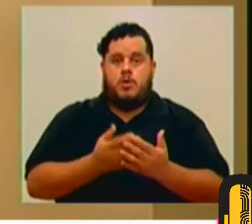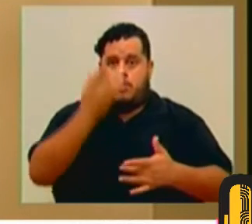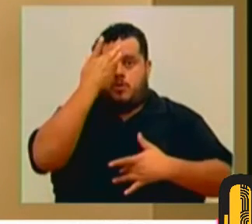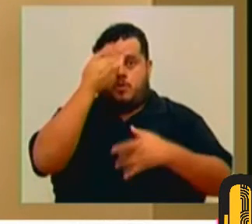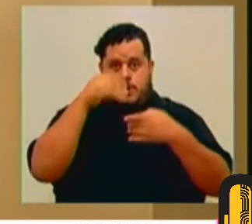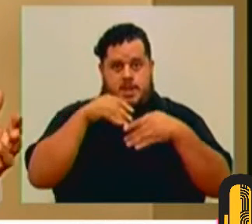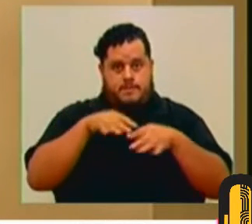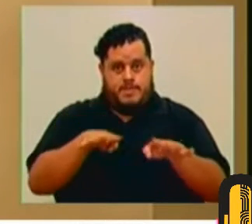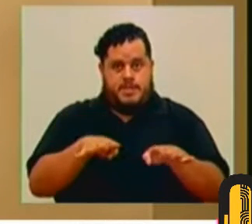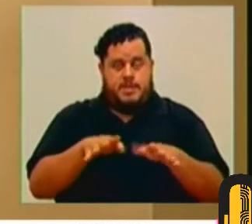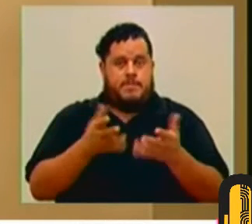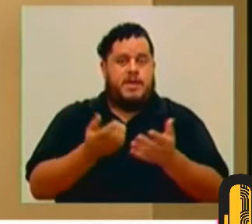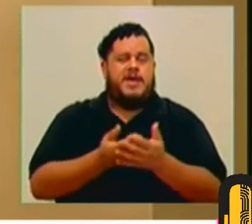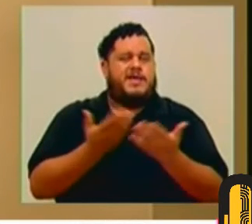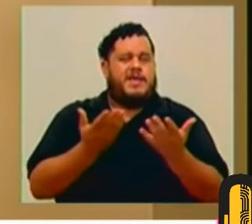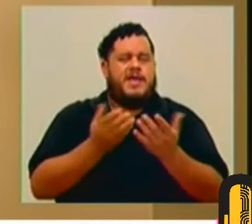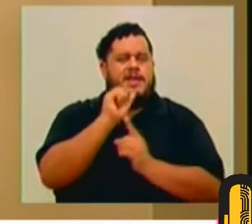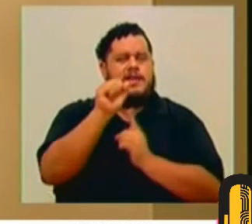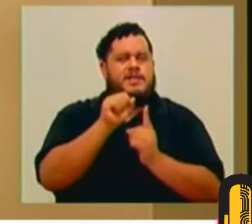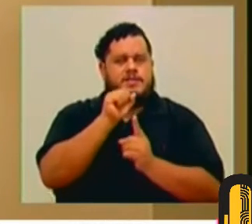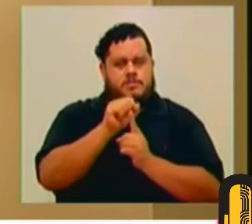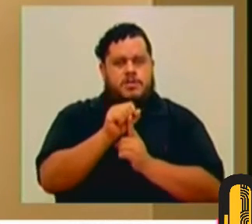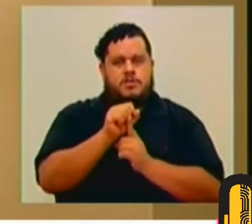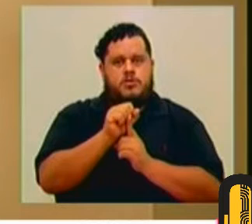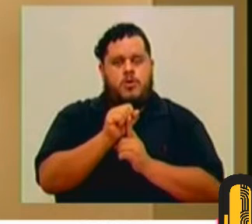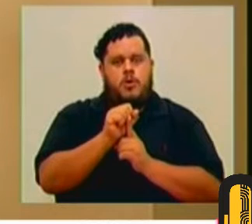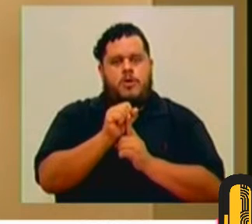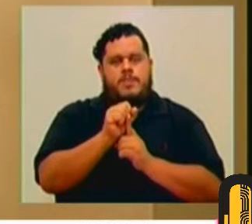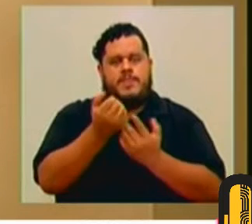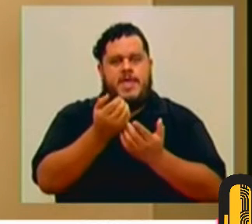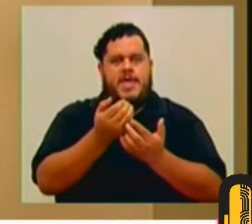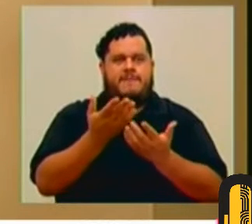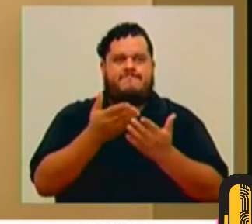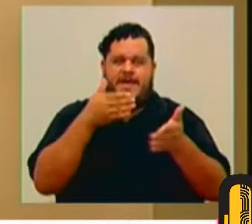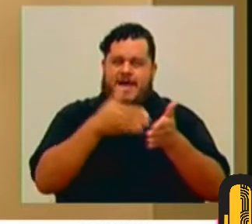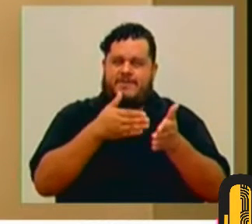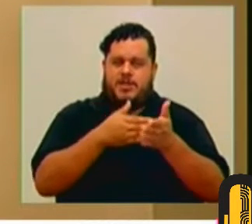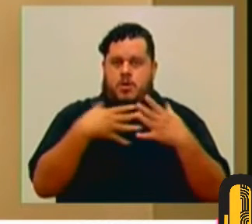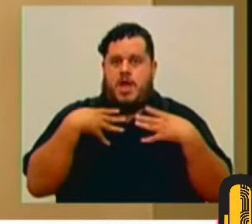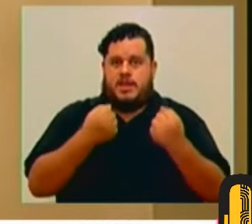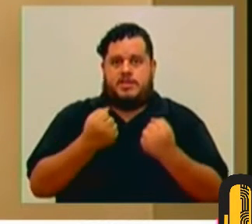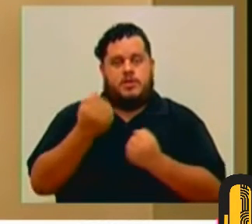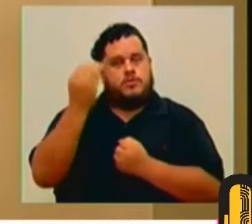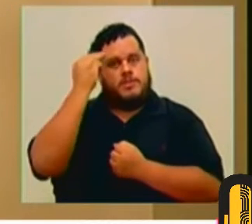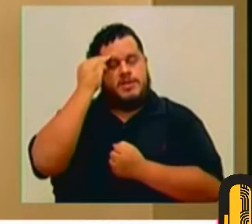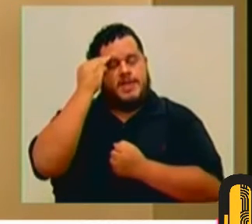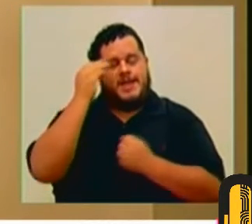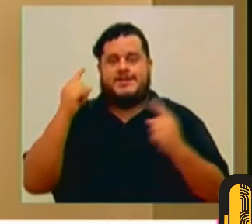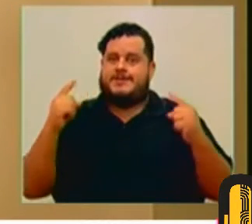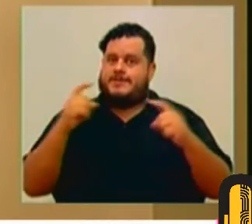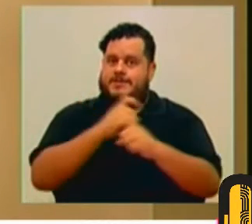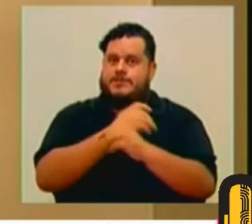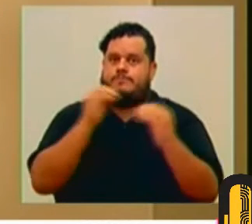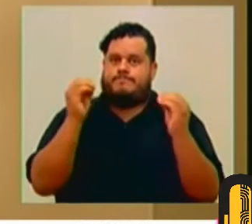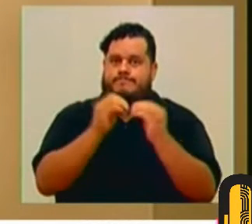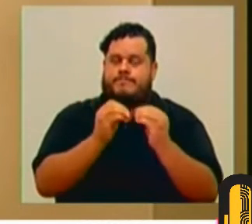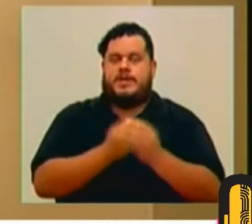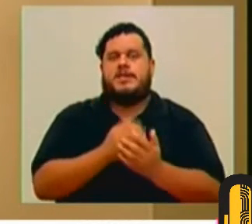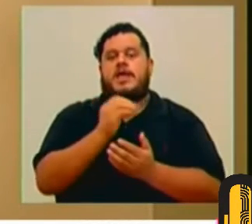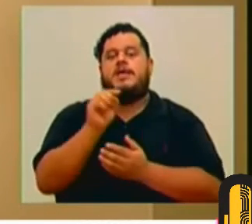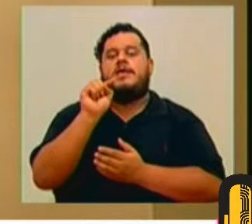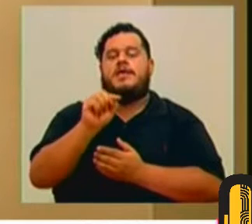pues obviamente la situación de afectación a la salud mental se complica todavía más. Y ahí